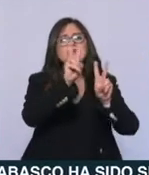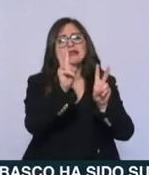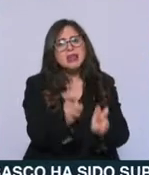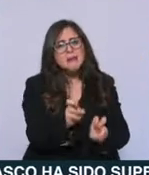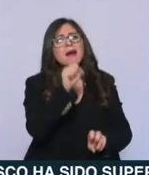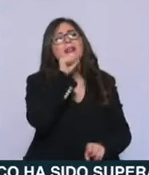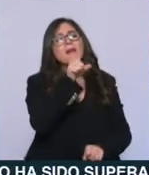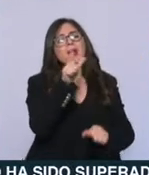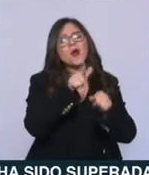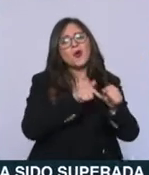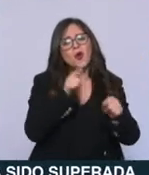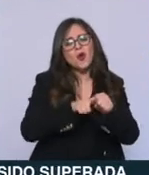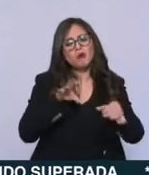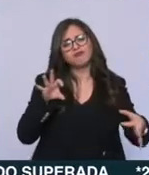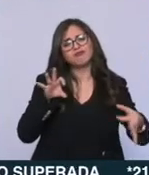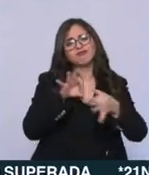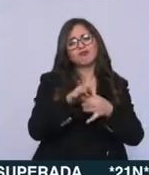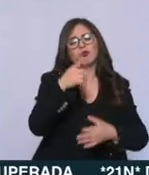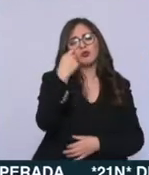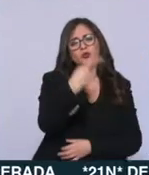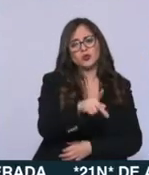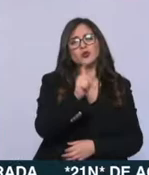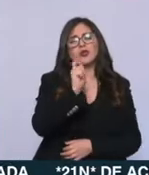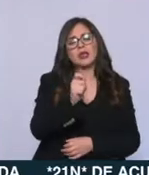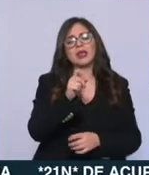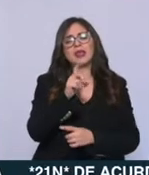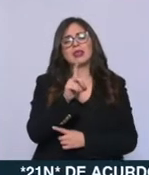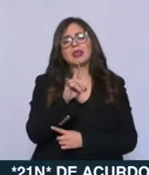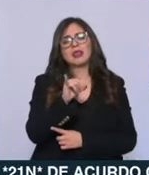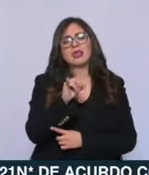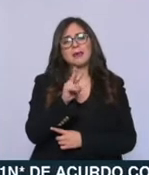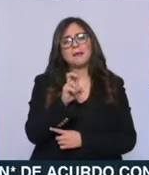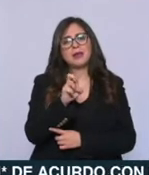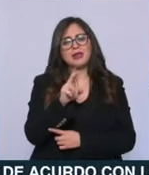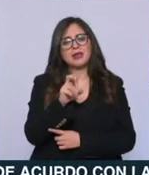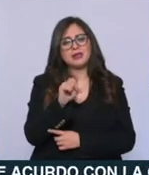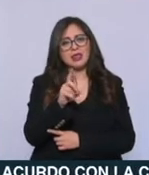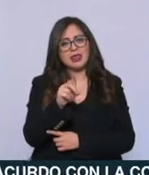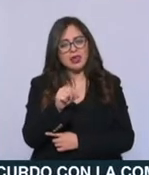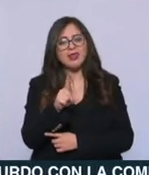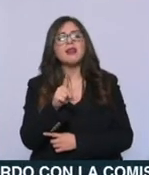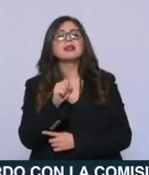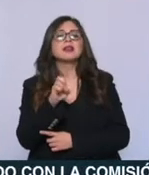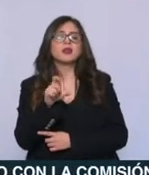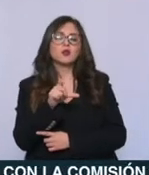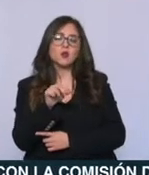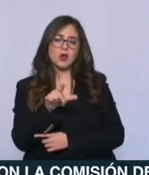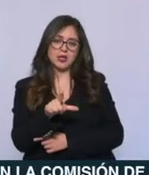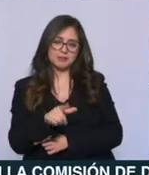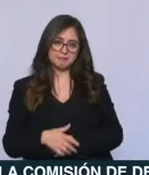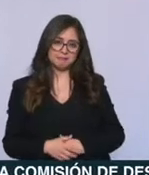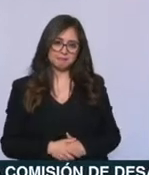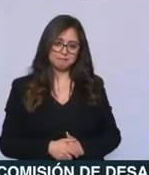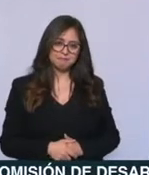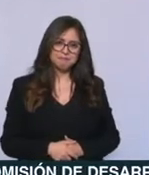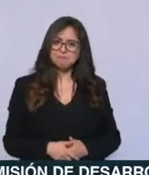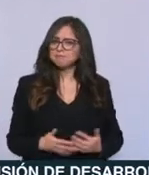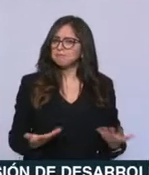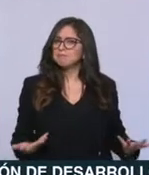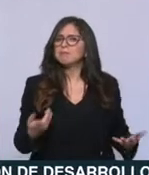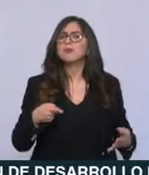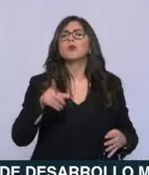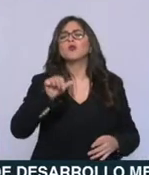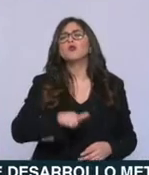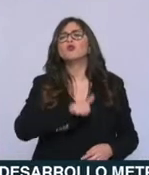colores que caracterizan a la diversidad sexual. Hoy lo vimos, secretario. Pues finalmente, ¿qué recomendaciones, además de protegerse de la